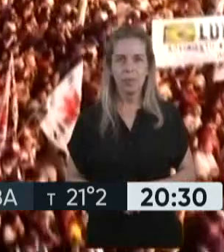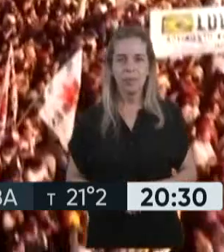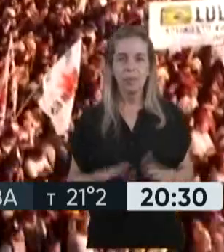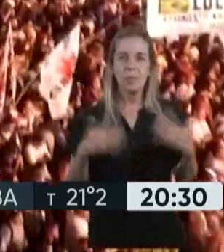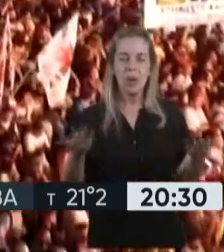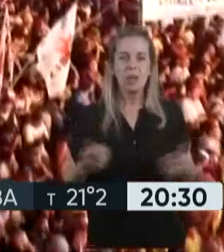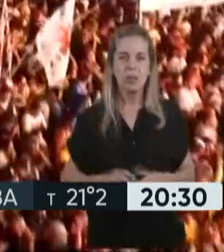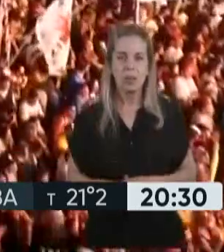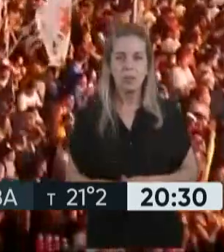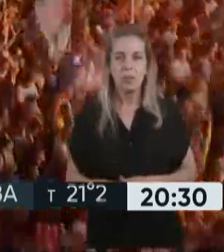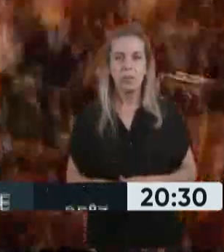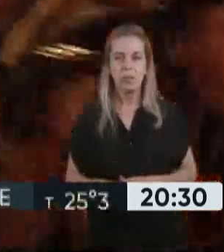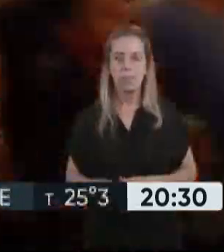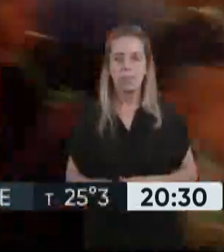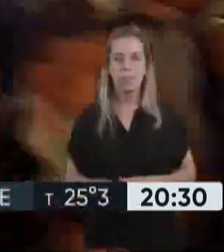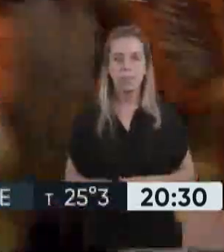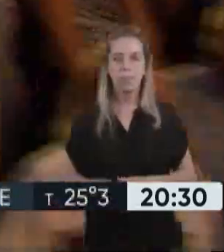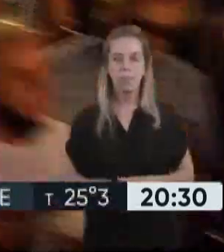Por eso,